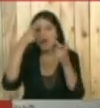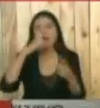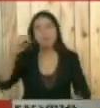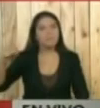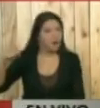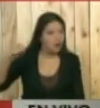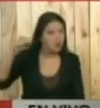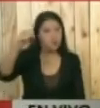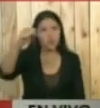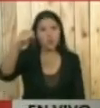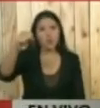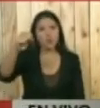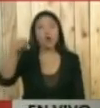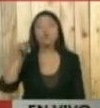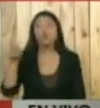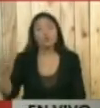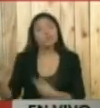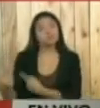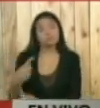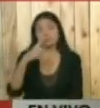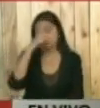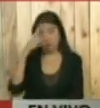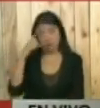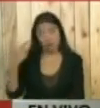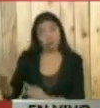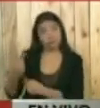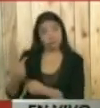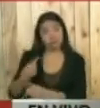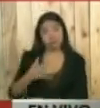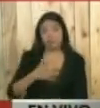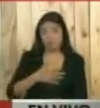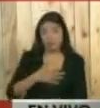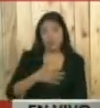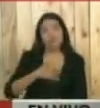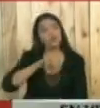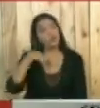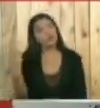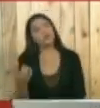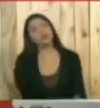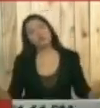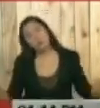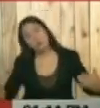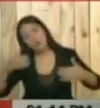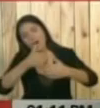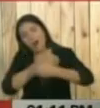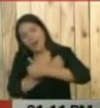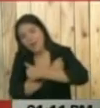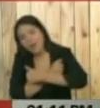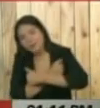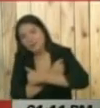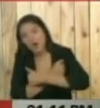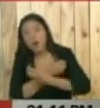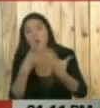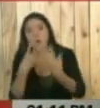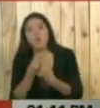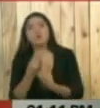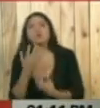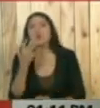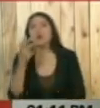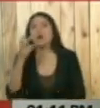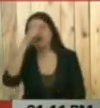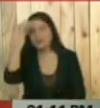Maduro, tus instrucciones. Nosotros nos hemos abrazado con nuestros guaraos, con